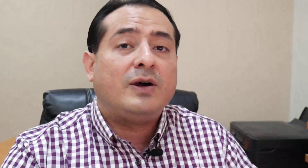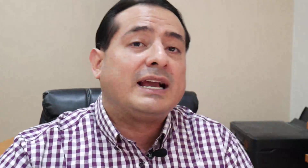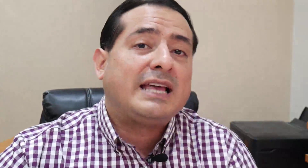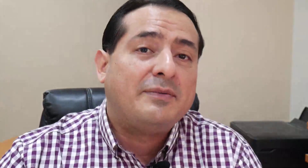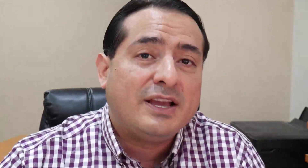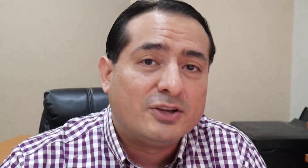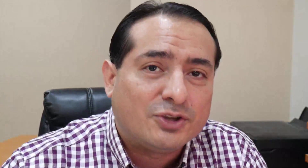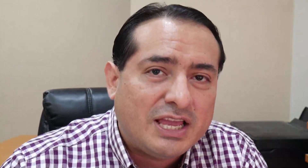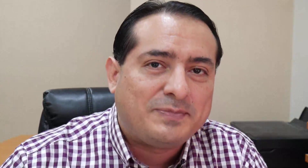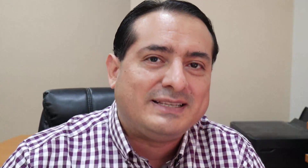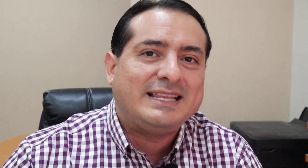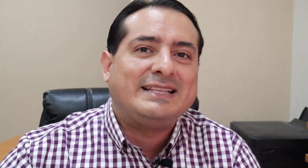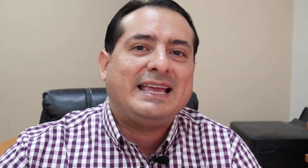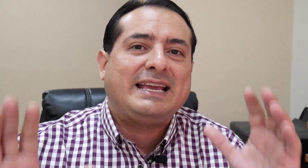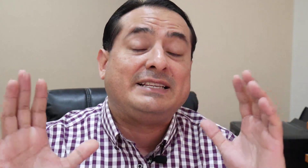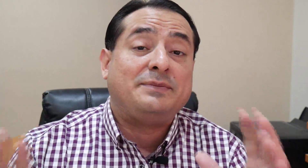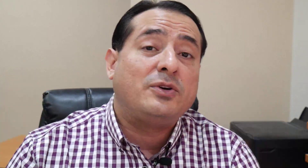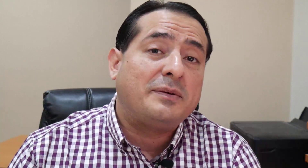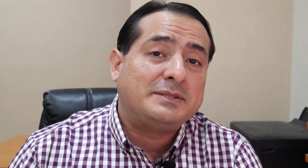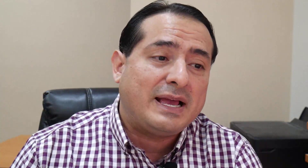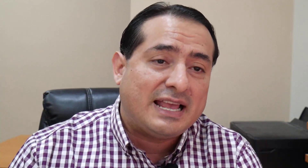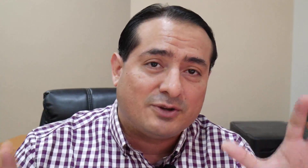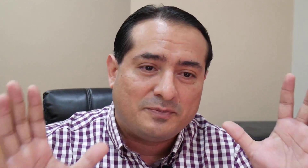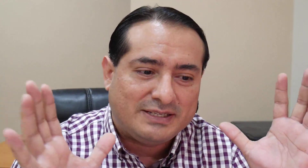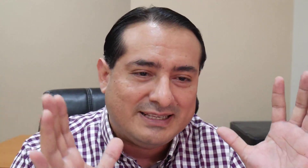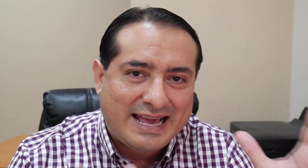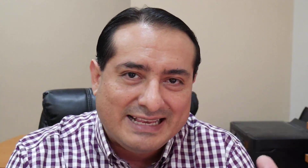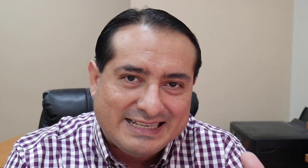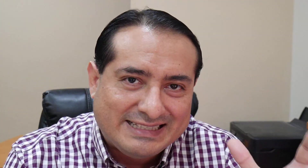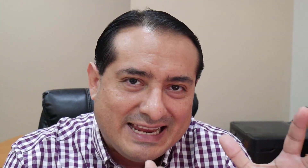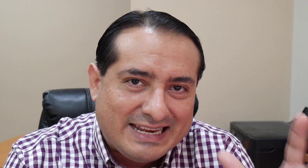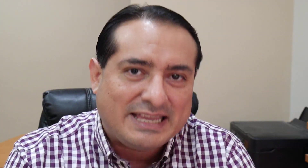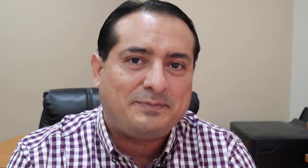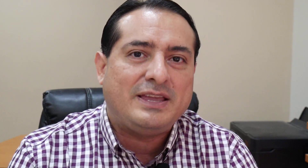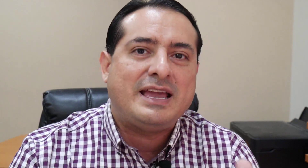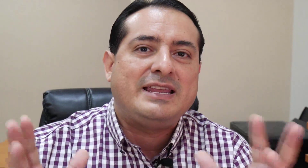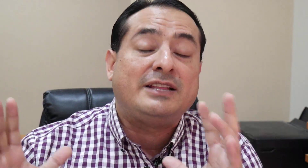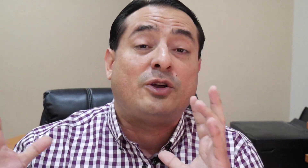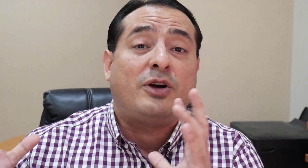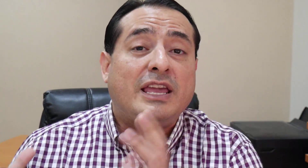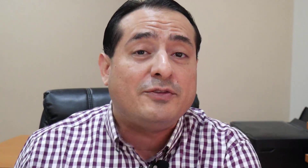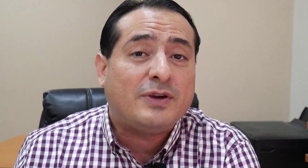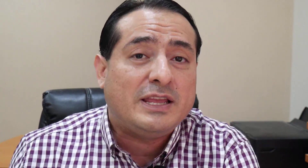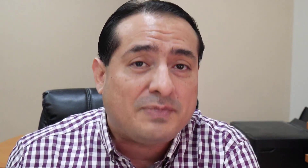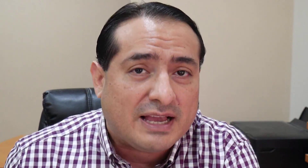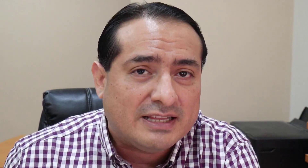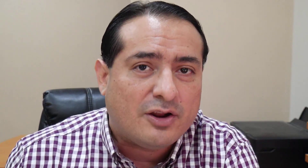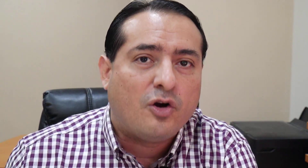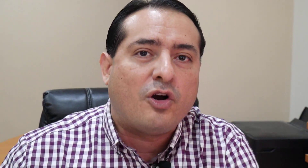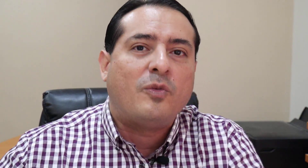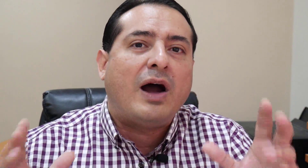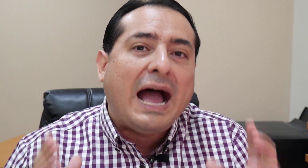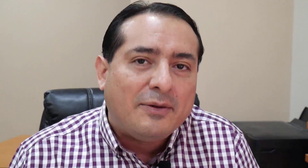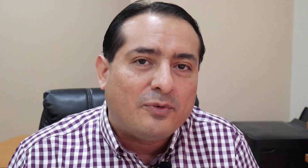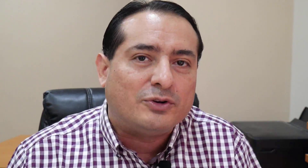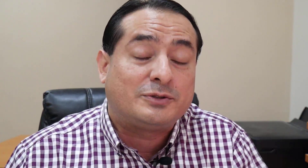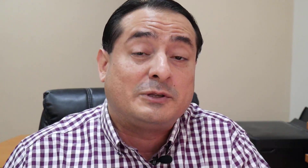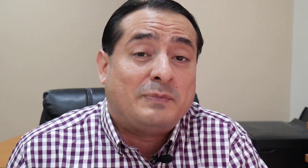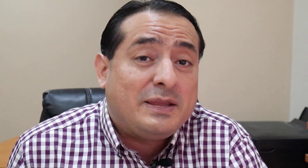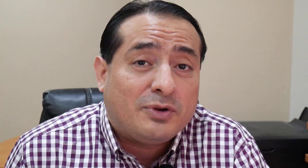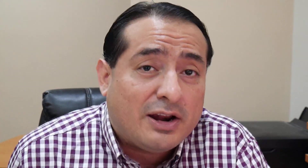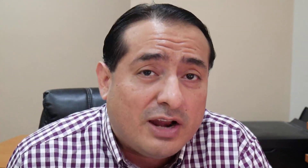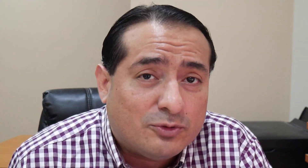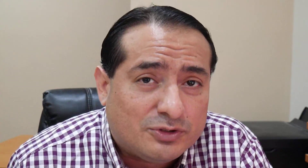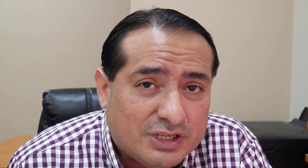hola que tal amigos hoy el presidente exhibió una vez más las complicidades entre enrique peña nieto y felipe calderón como ambos